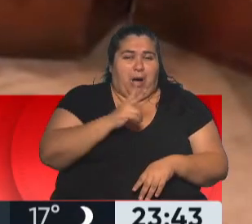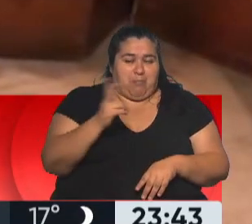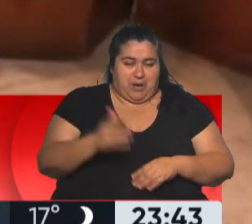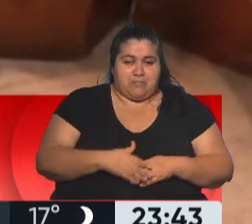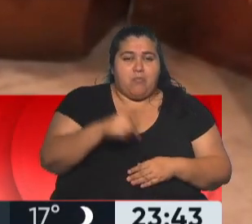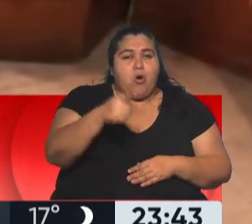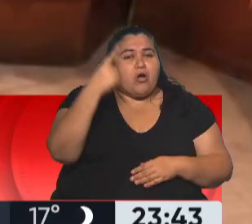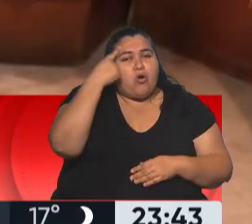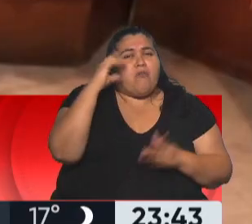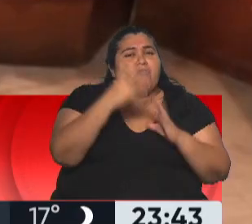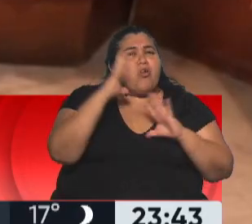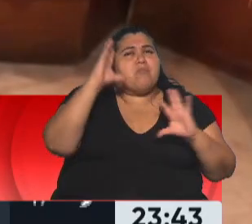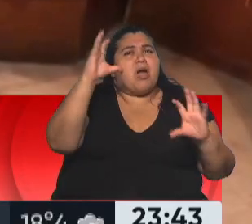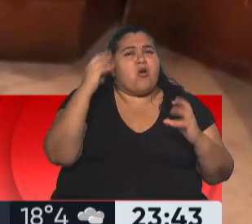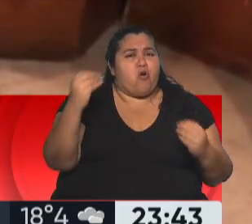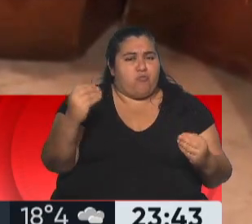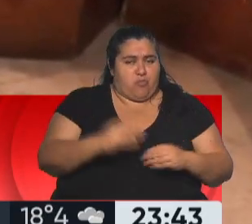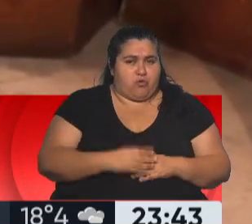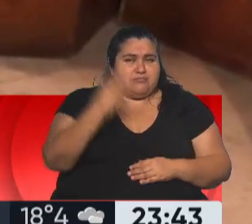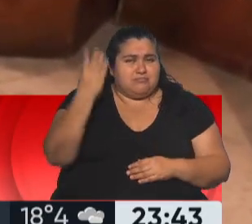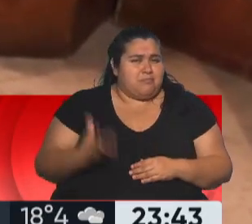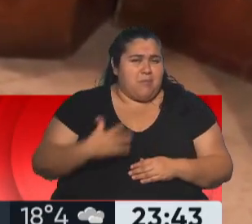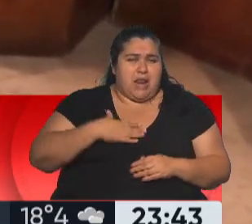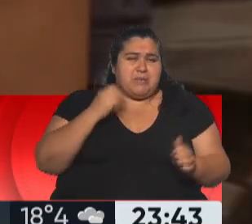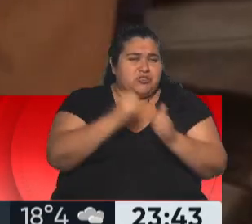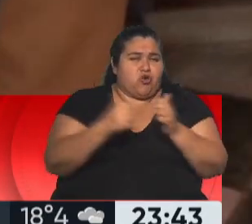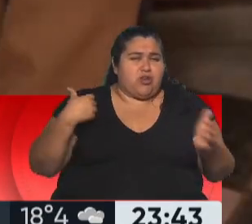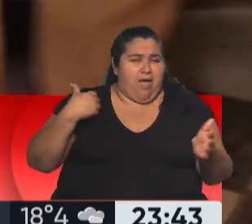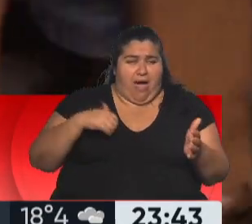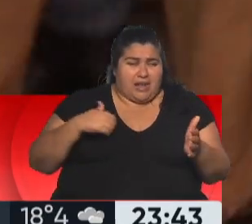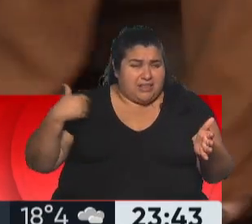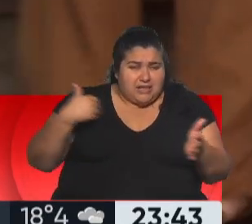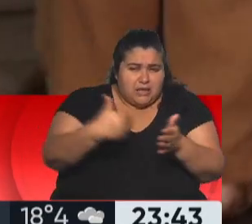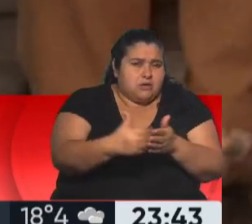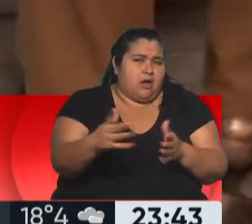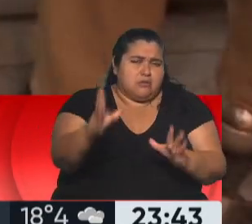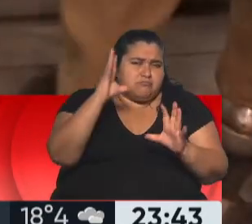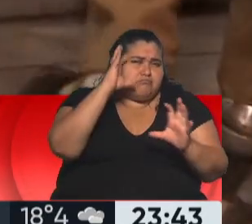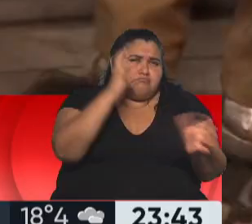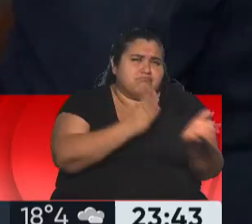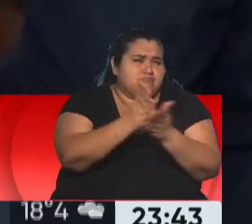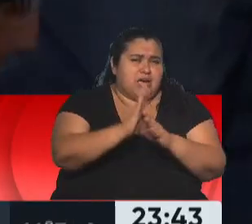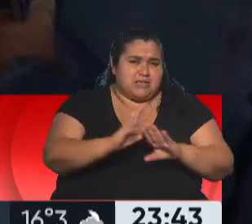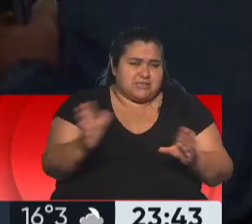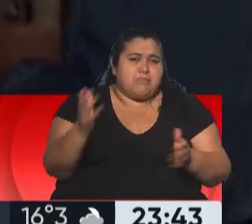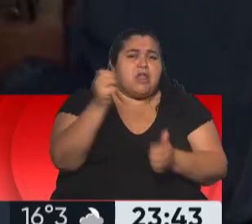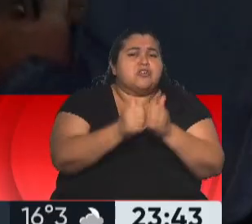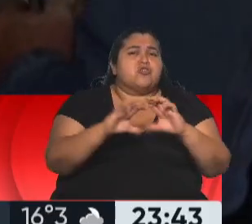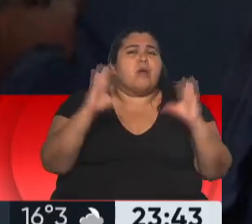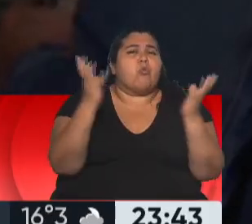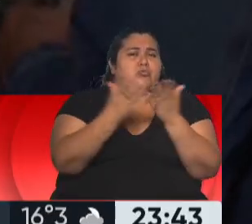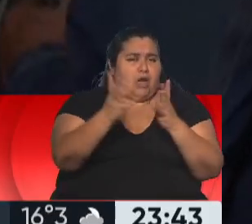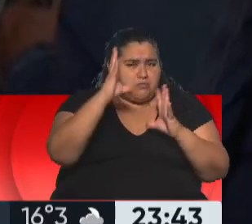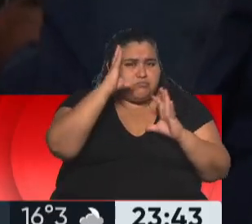recordado? Yo creo que es uno de los grandes hombres de la historia argentina y uno de los grandes hombres de la historia mundial, porque ha sido un papa